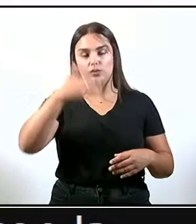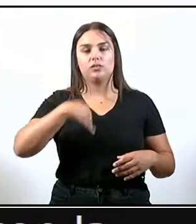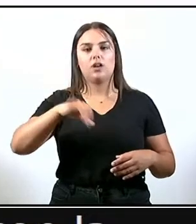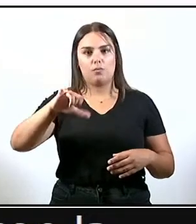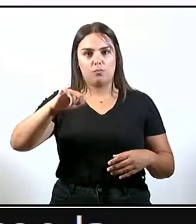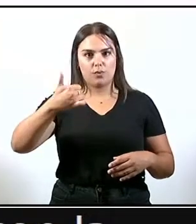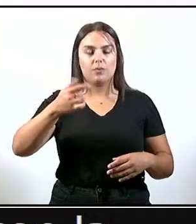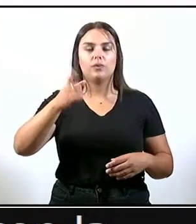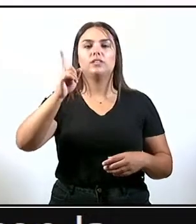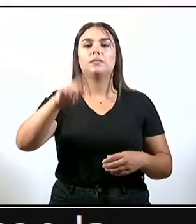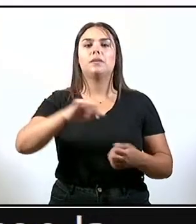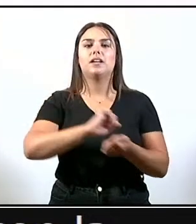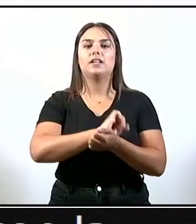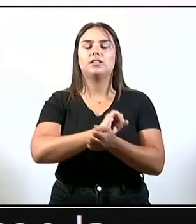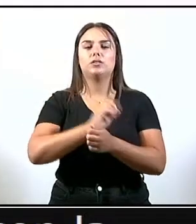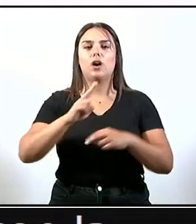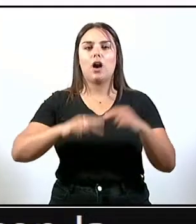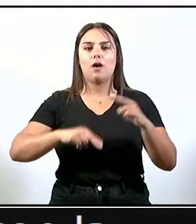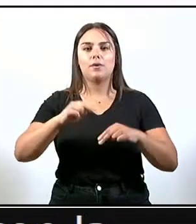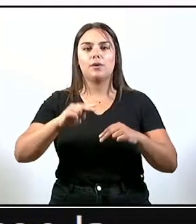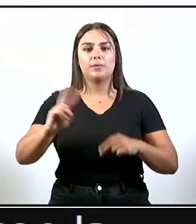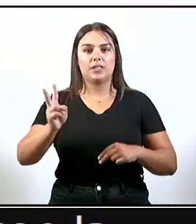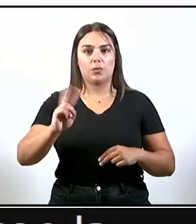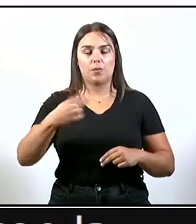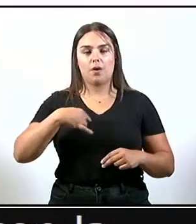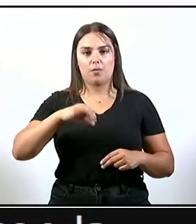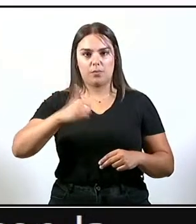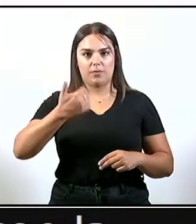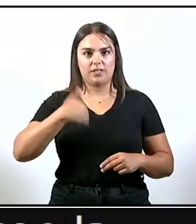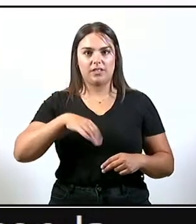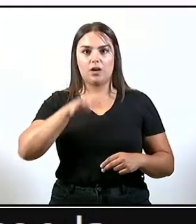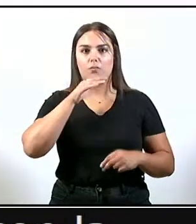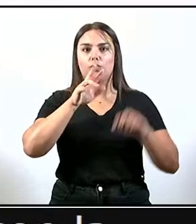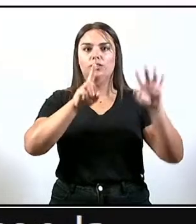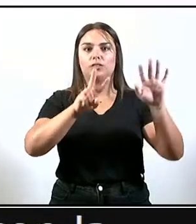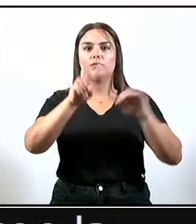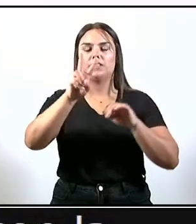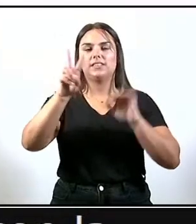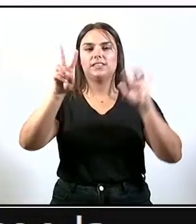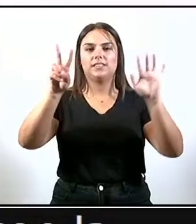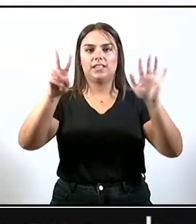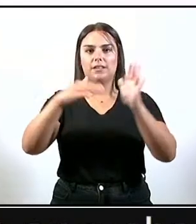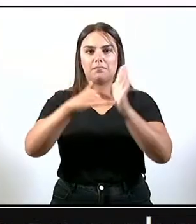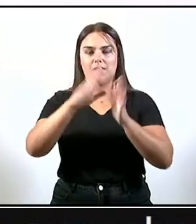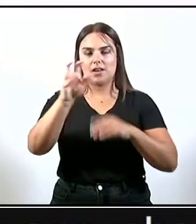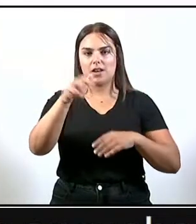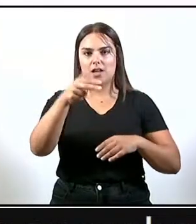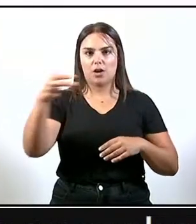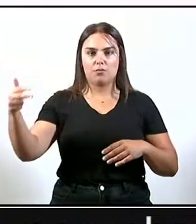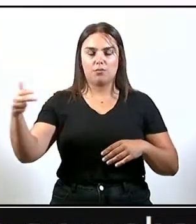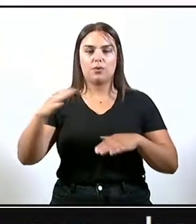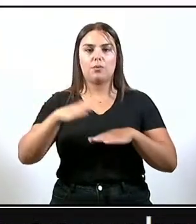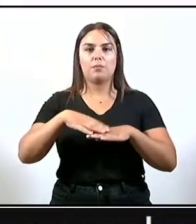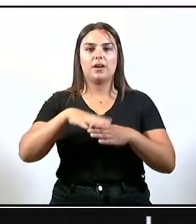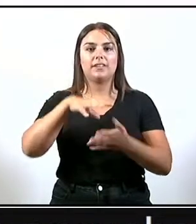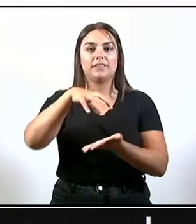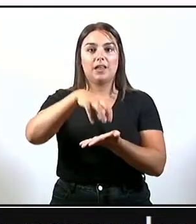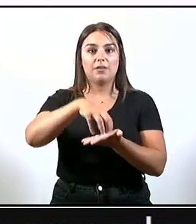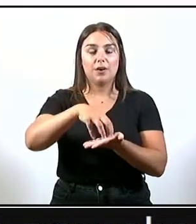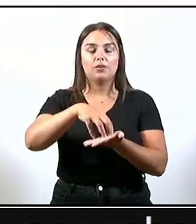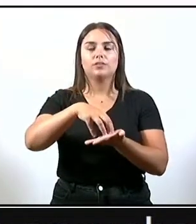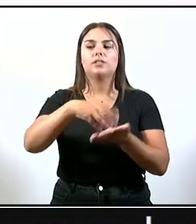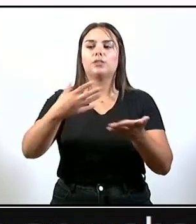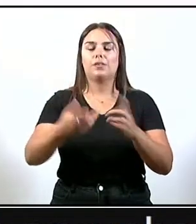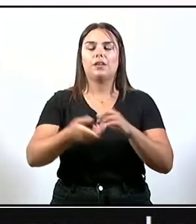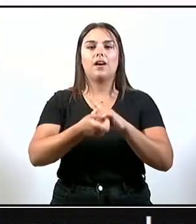de crédito de la obra del Hospital Don Benito Villanueva por 727.000 euros para las instalaciones que hay que modificar